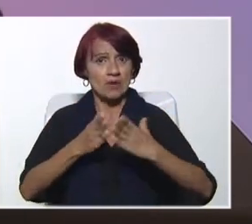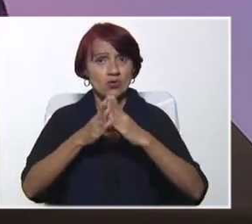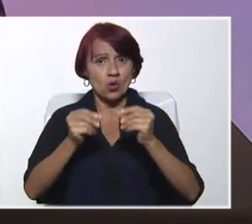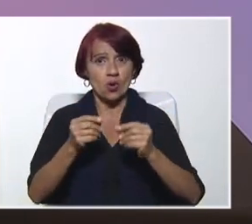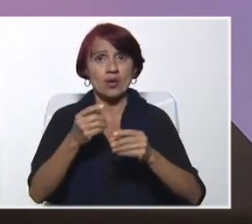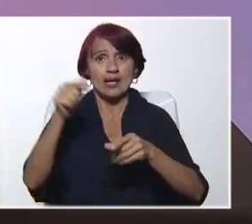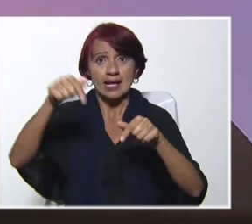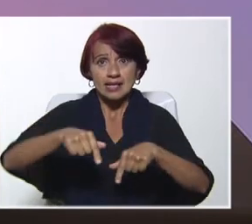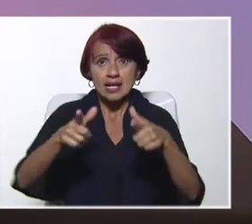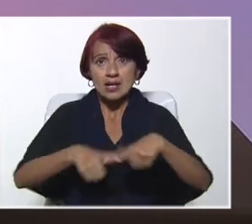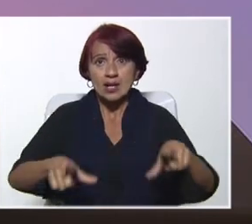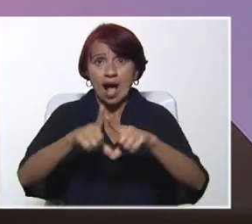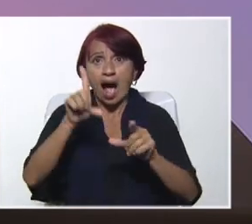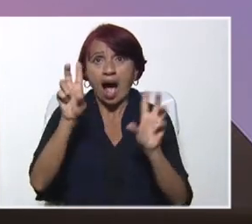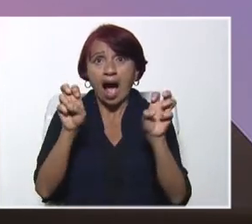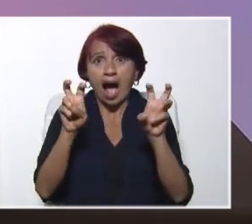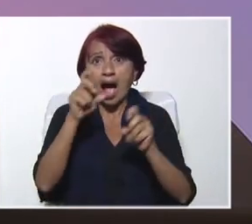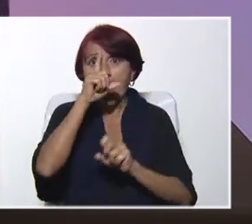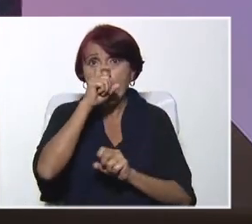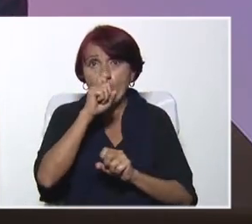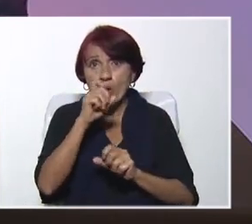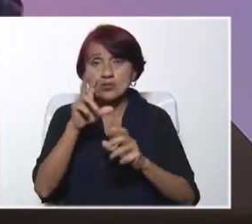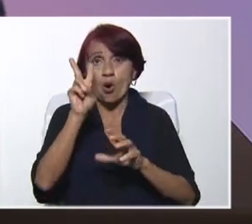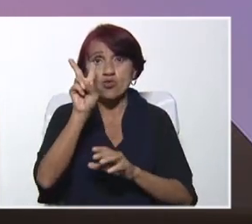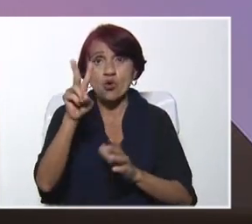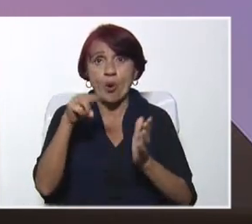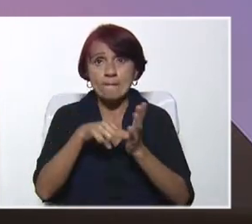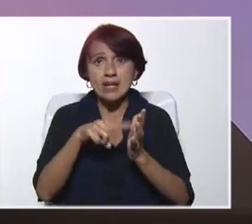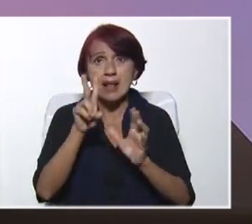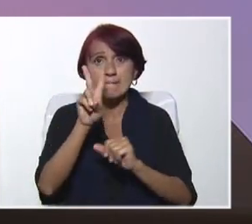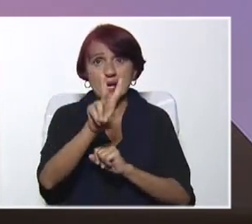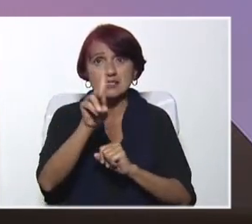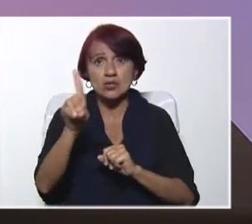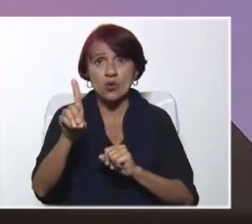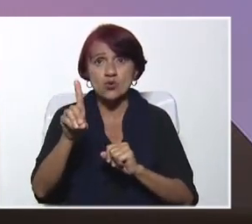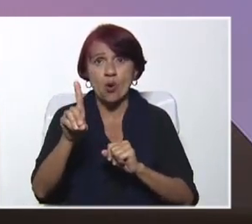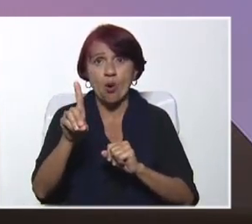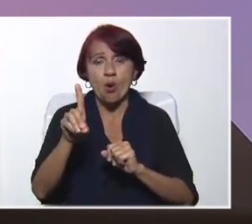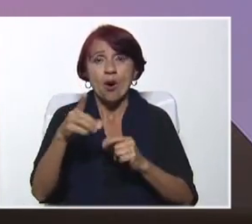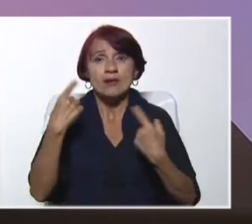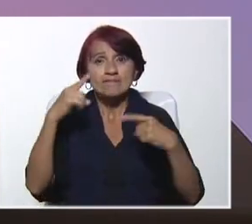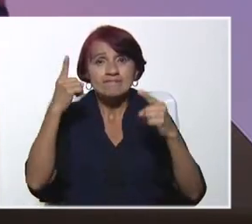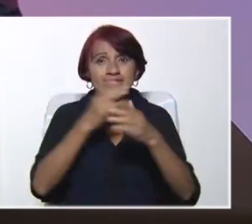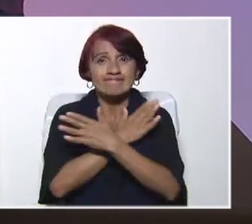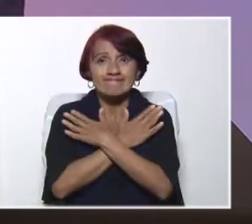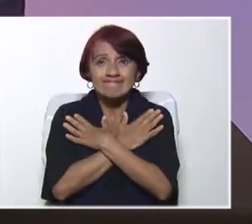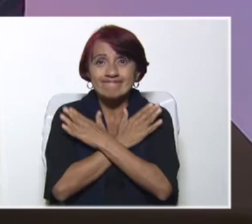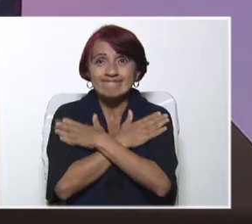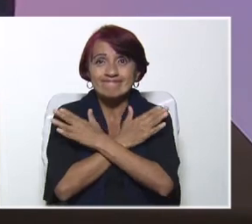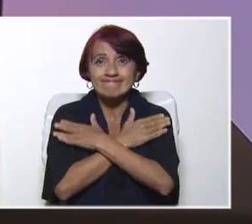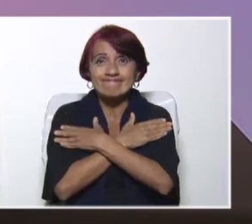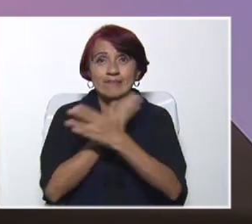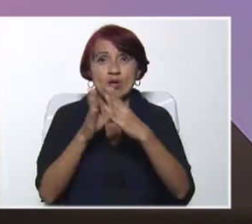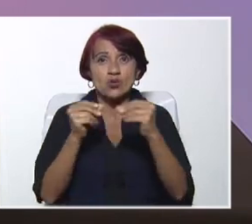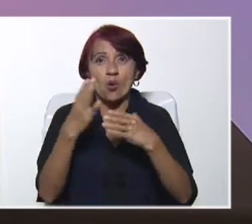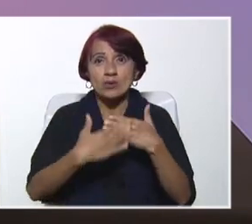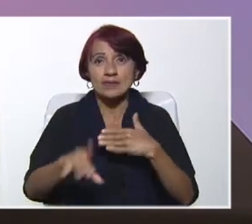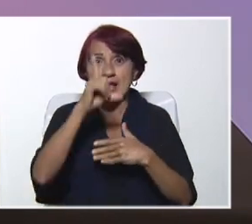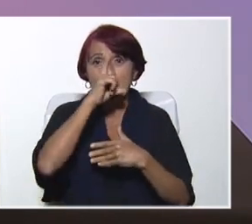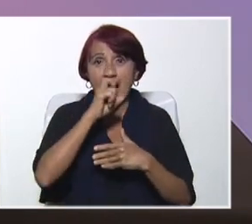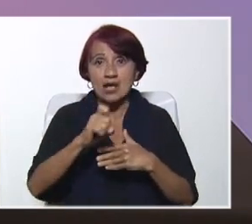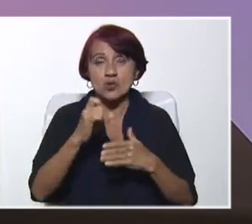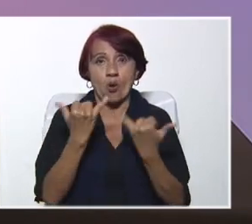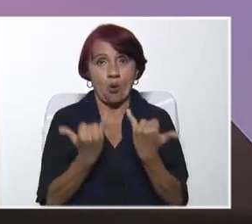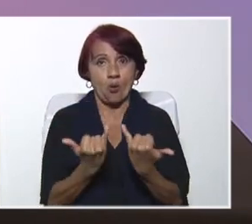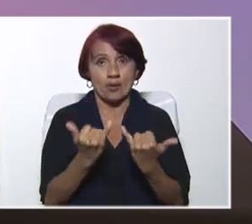ustedes en este nuevo año 2021. Prosperidad y paz deseo para todos los hogares venezolanos. Muy